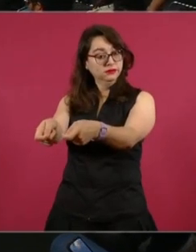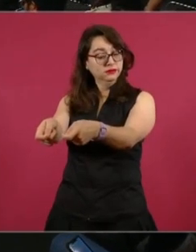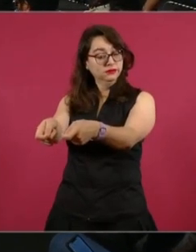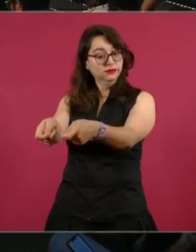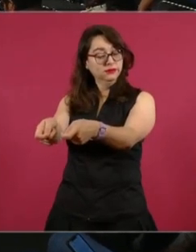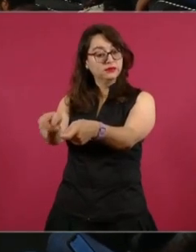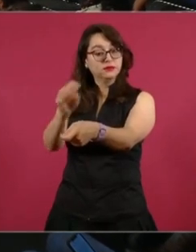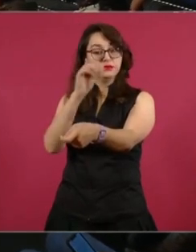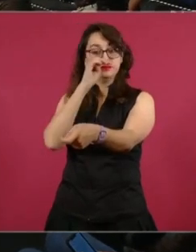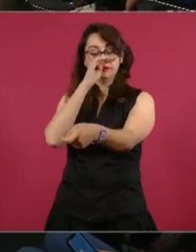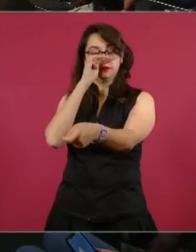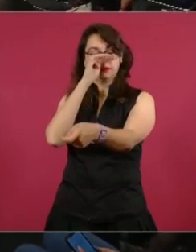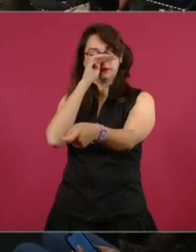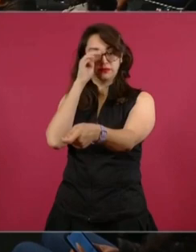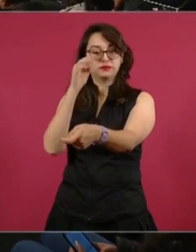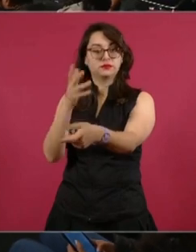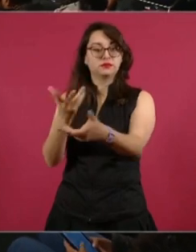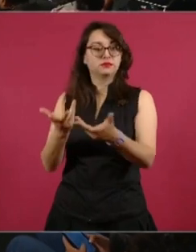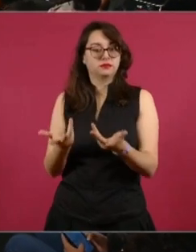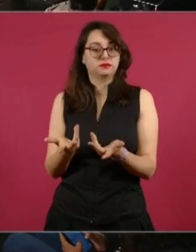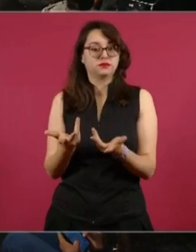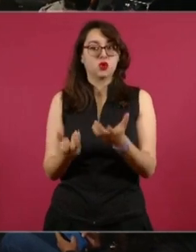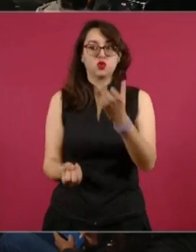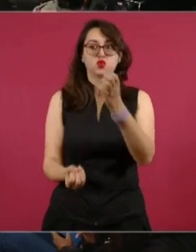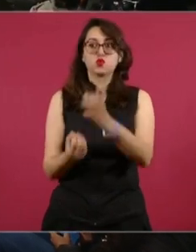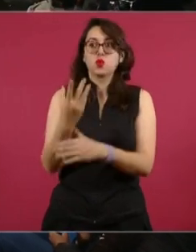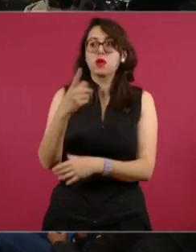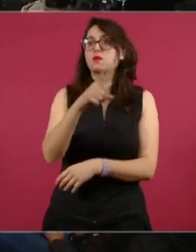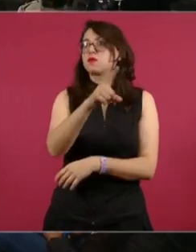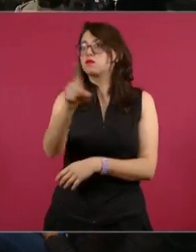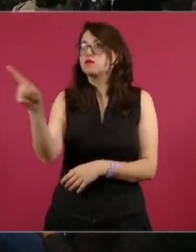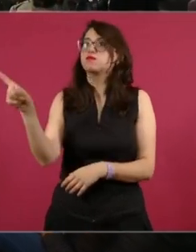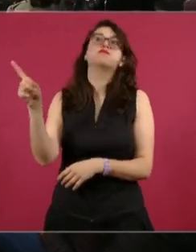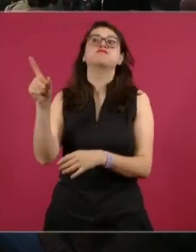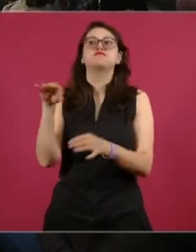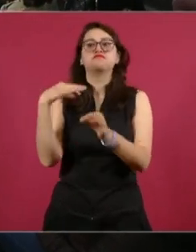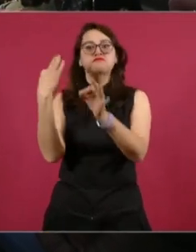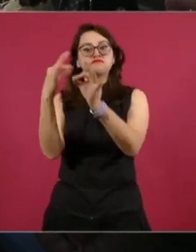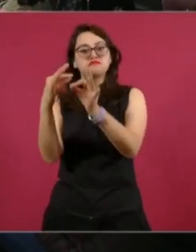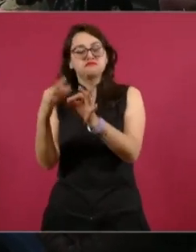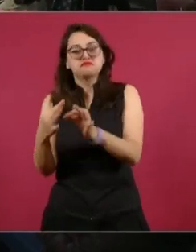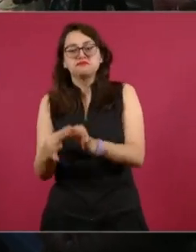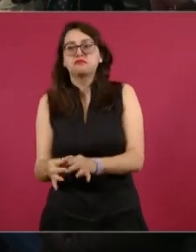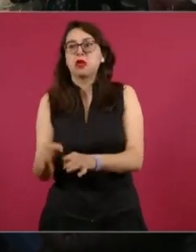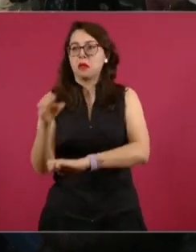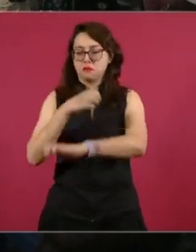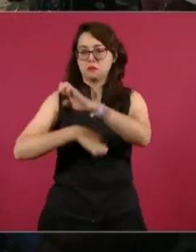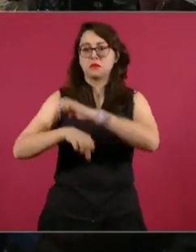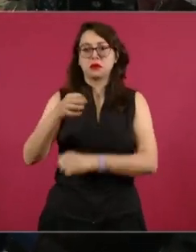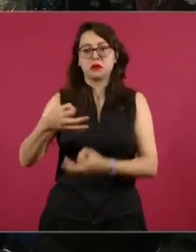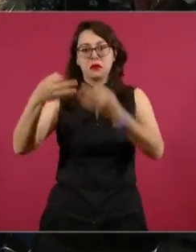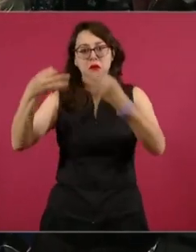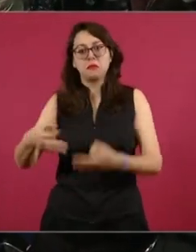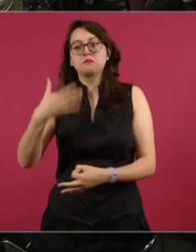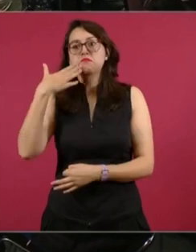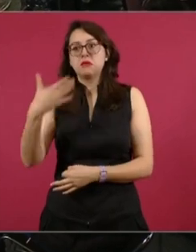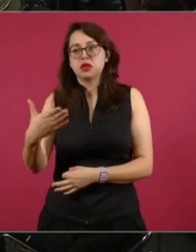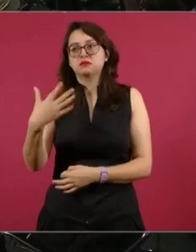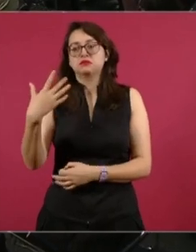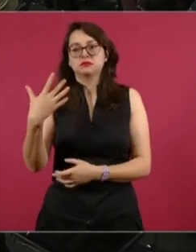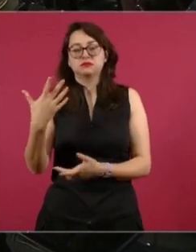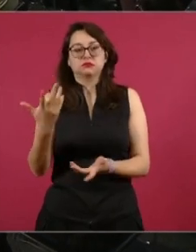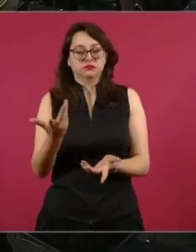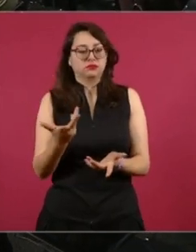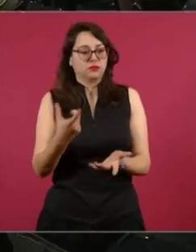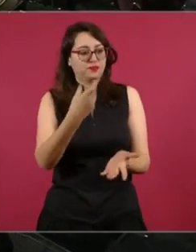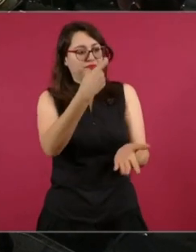y hay empresas nuevas que quieran invertir para rescatar esa empresa,